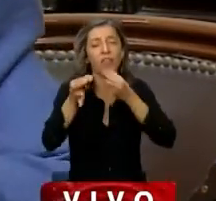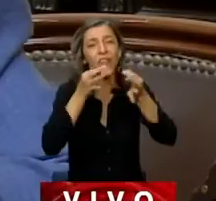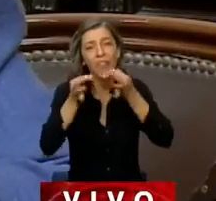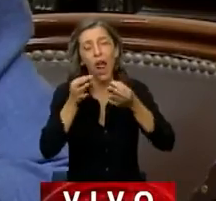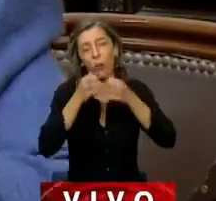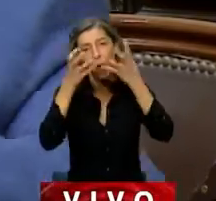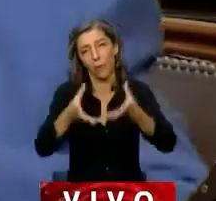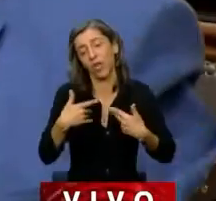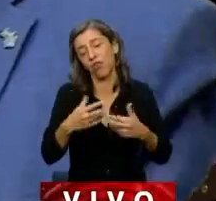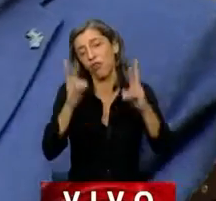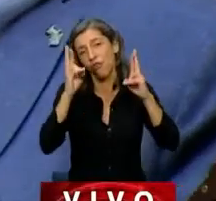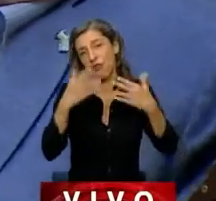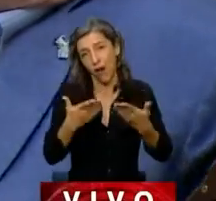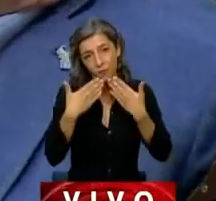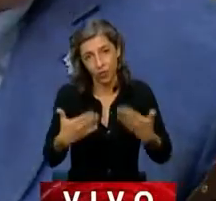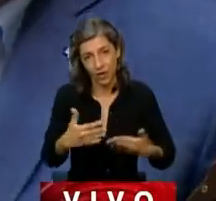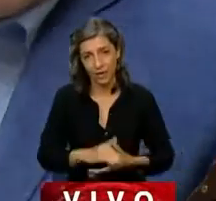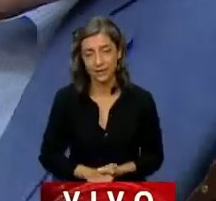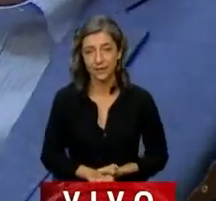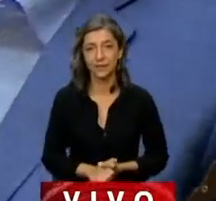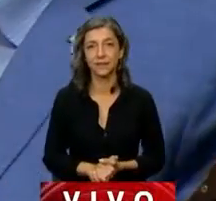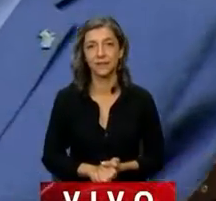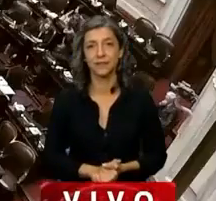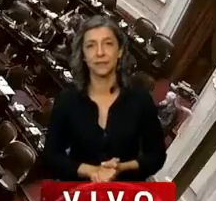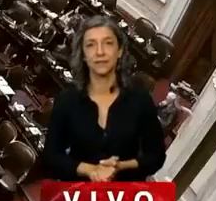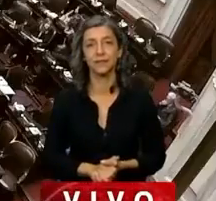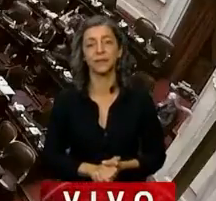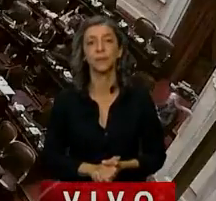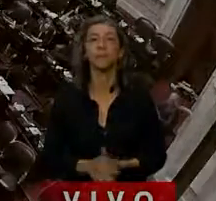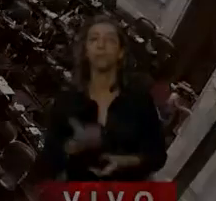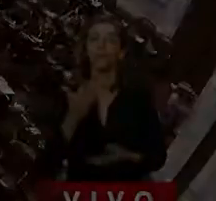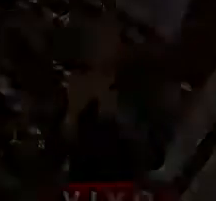constructivo. Muchas gracias. Muchas gracias, señor diputado.